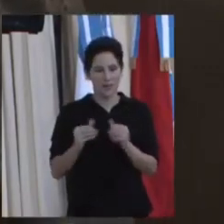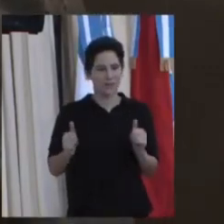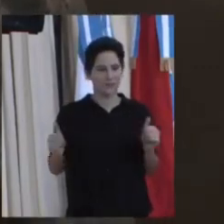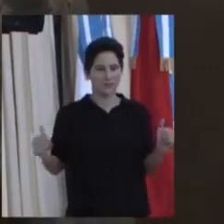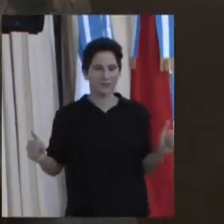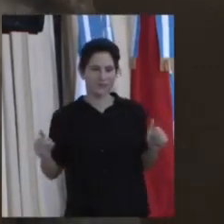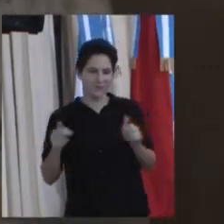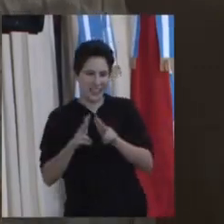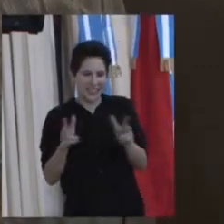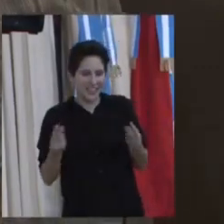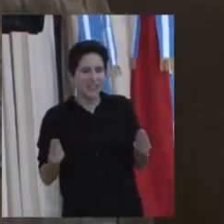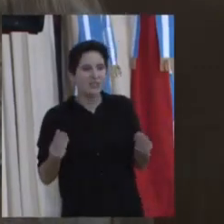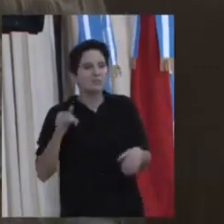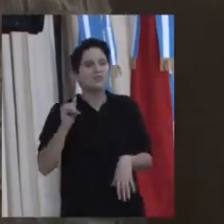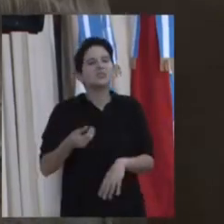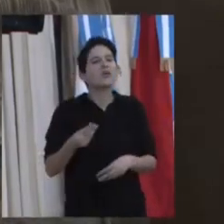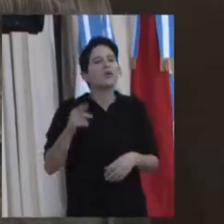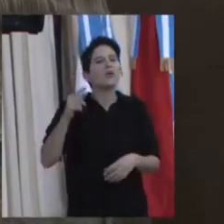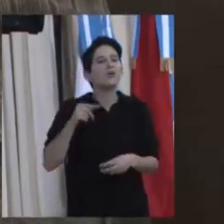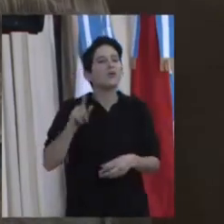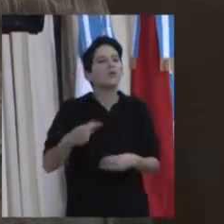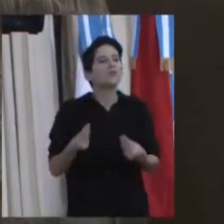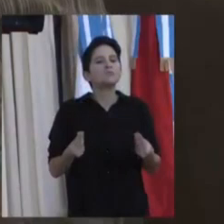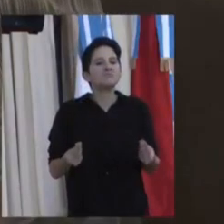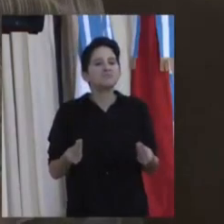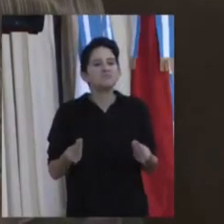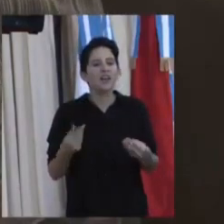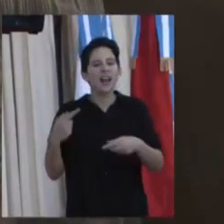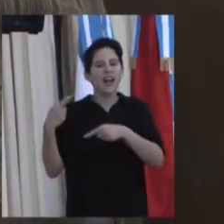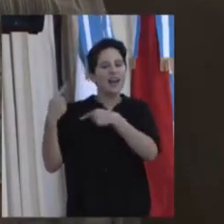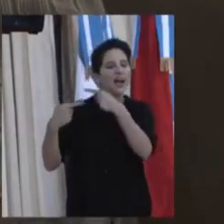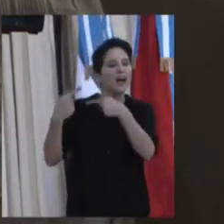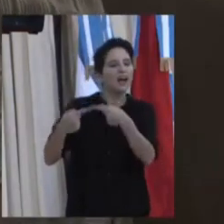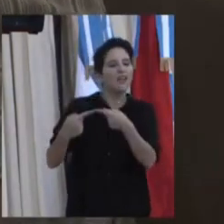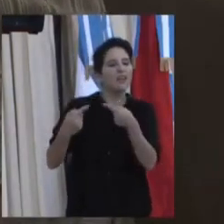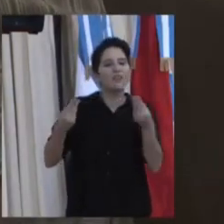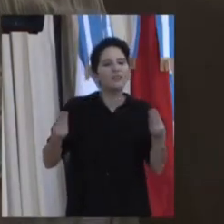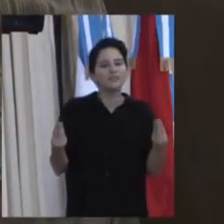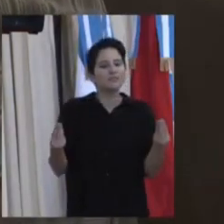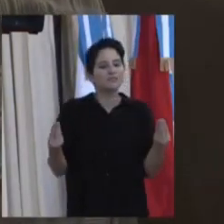estas conmemoraciones, que es, bueno, cuál es el legado, cuál es